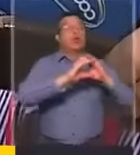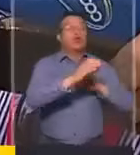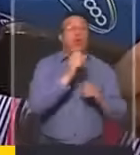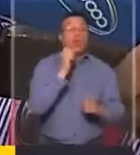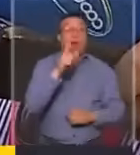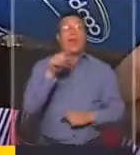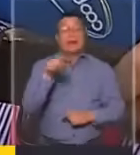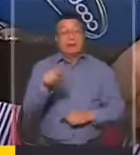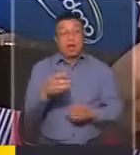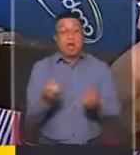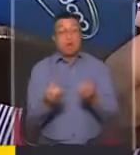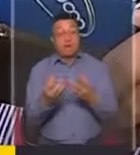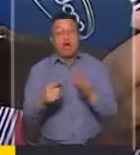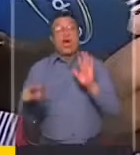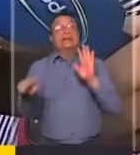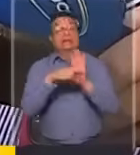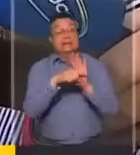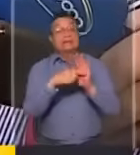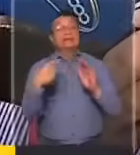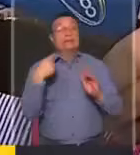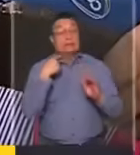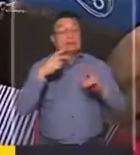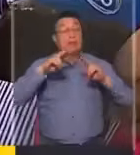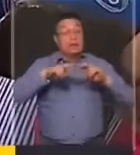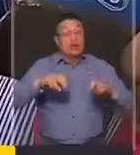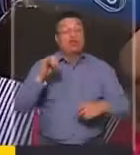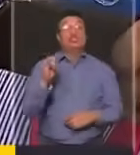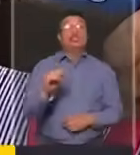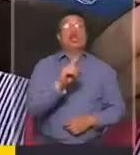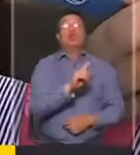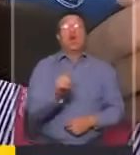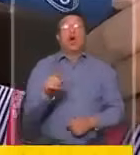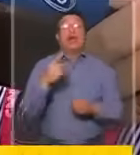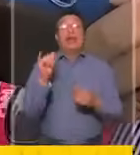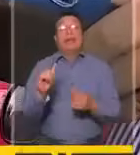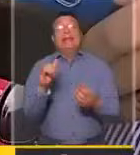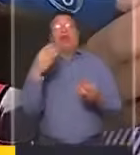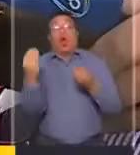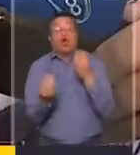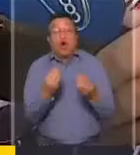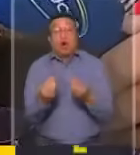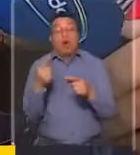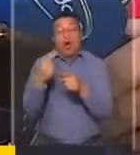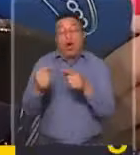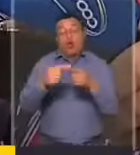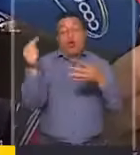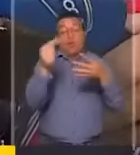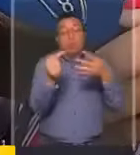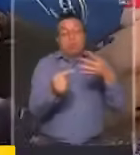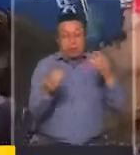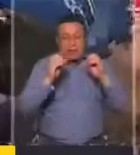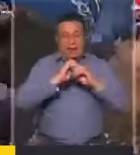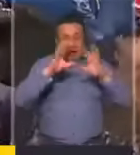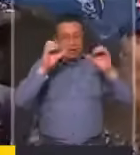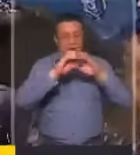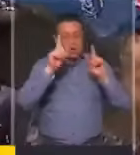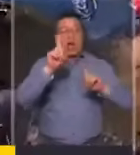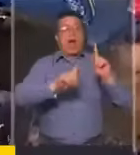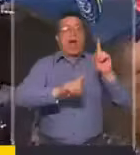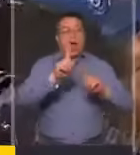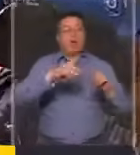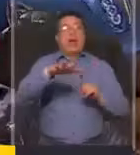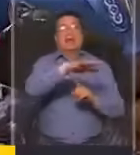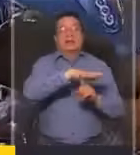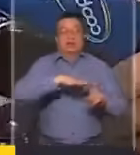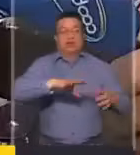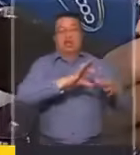estas produjeron o no consecuencias de las respectivas investigaciones, además como otros detalles que dan cuenta de un esclarecimiento completo de algunas circunstancias